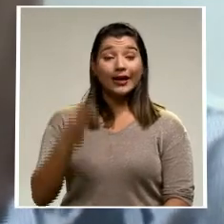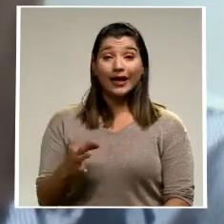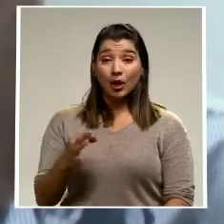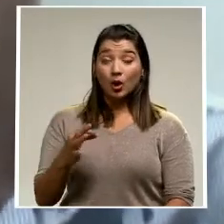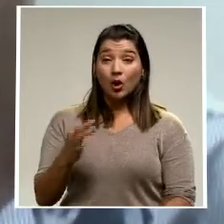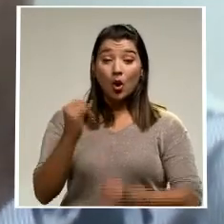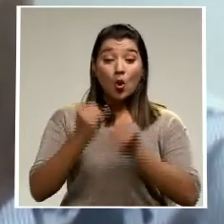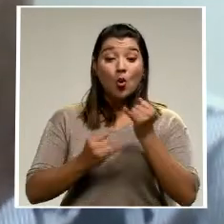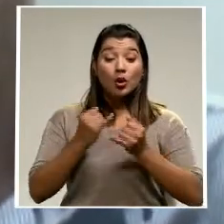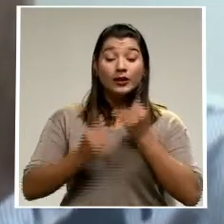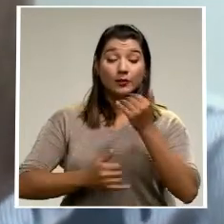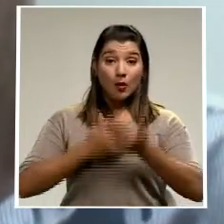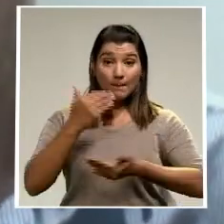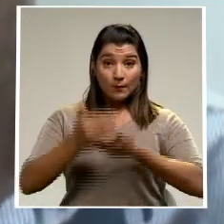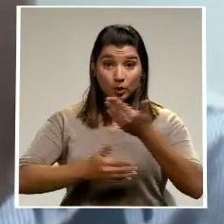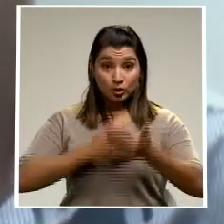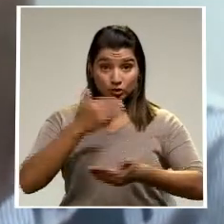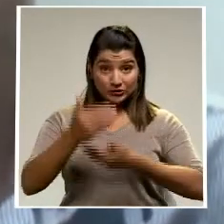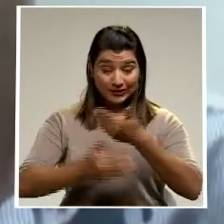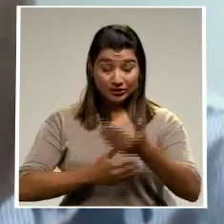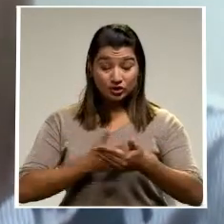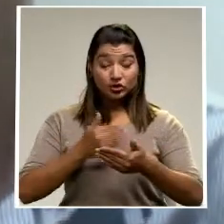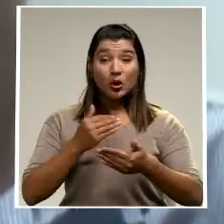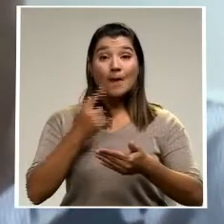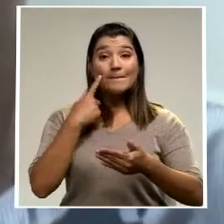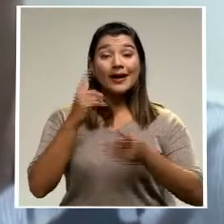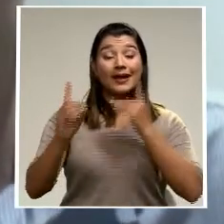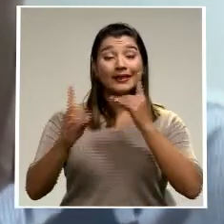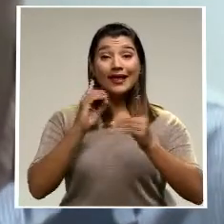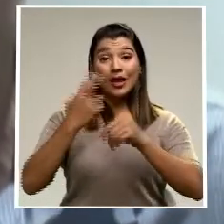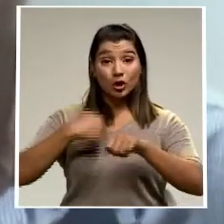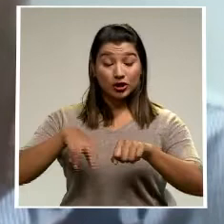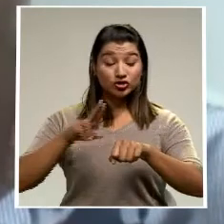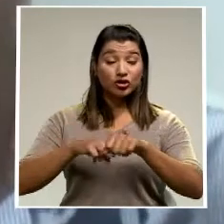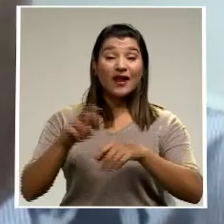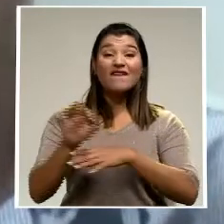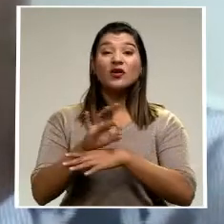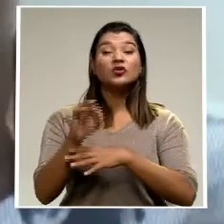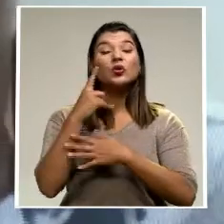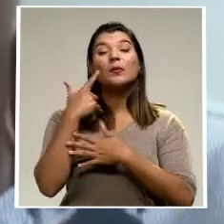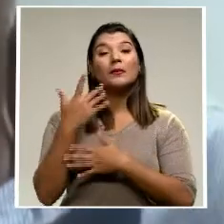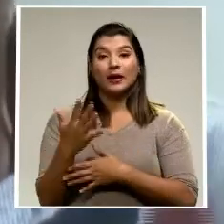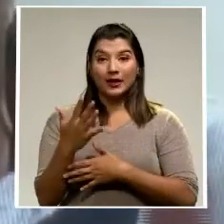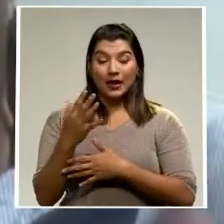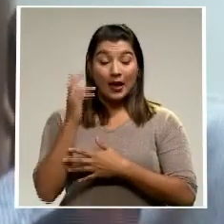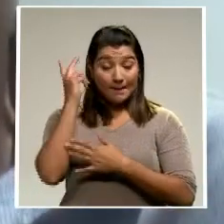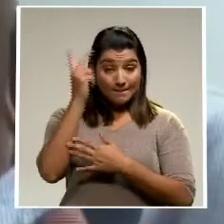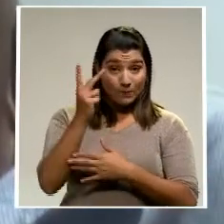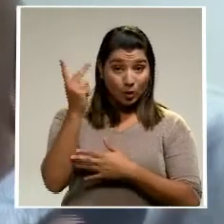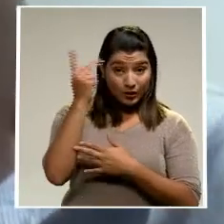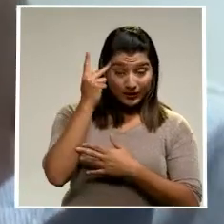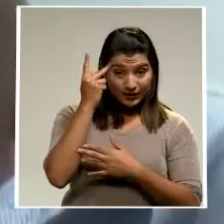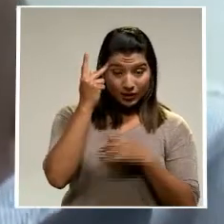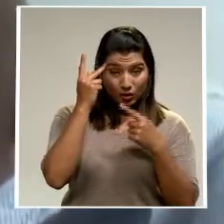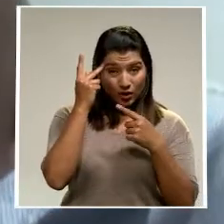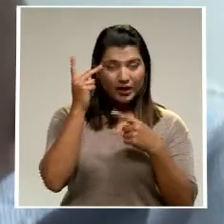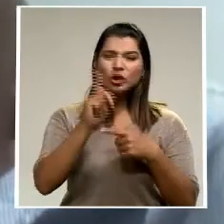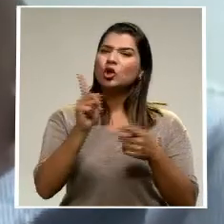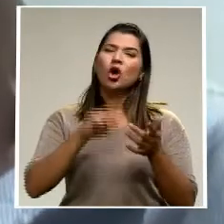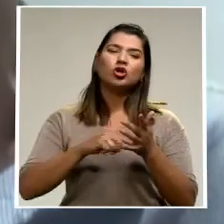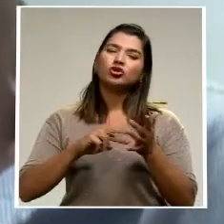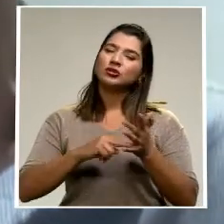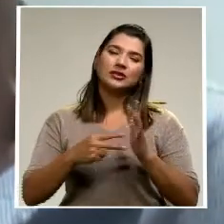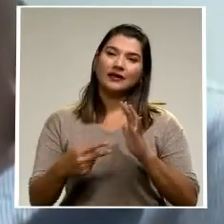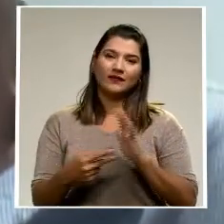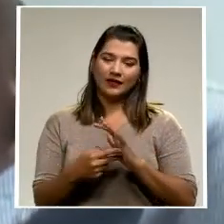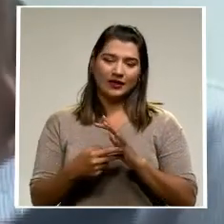el último proceso de diálogo nacional funcionó para que la clase política Y por clase política no me refiero solamente a